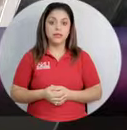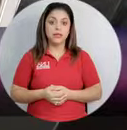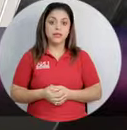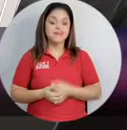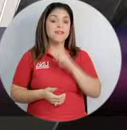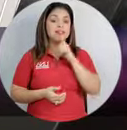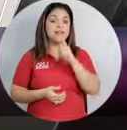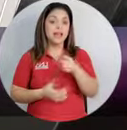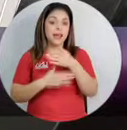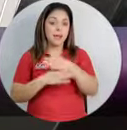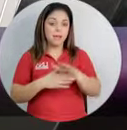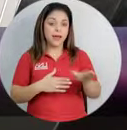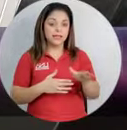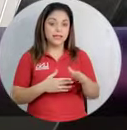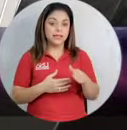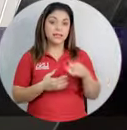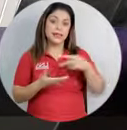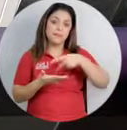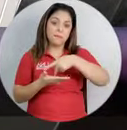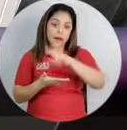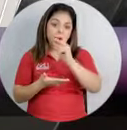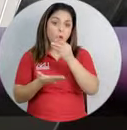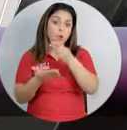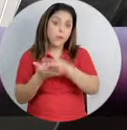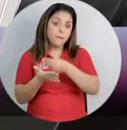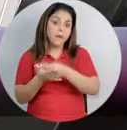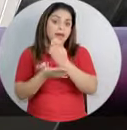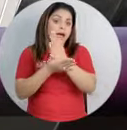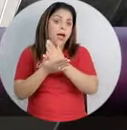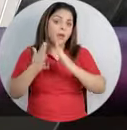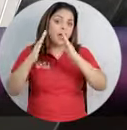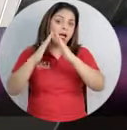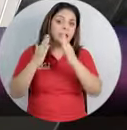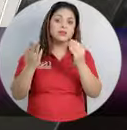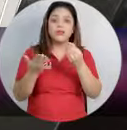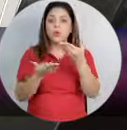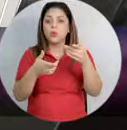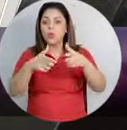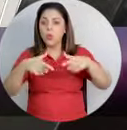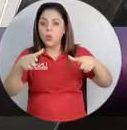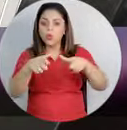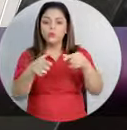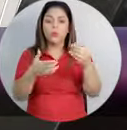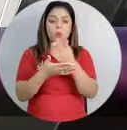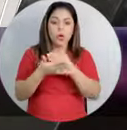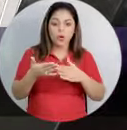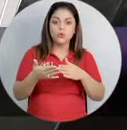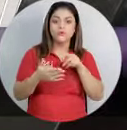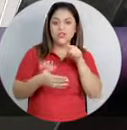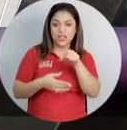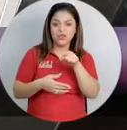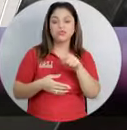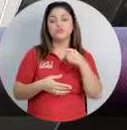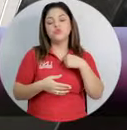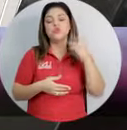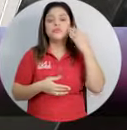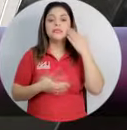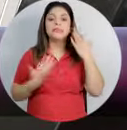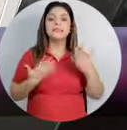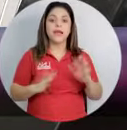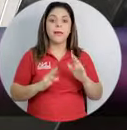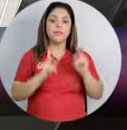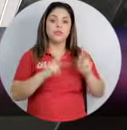parte de inversiones, sí es bueno que sí, bueno, ya venimos tal vez acostumbrados a un